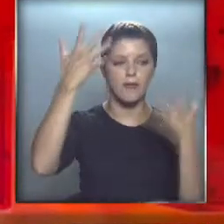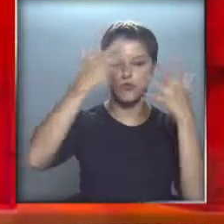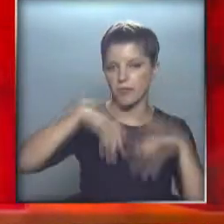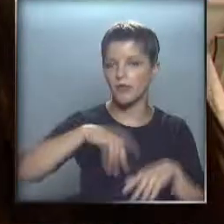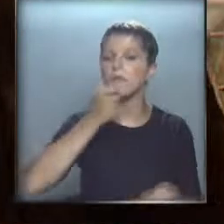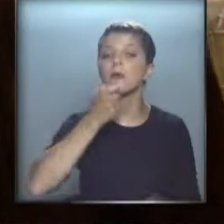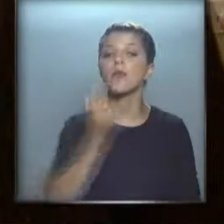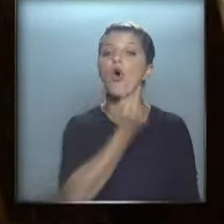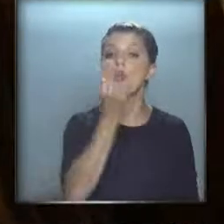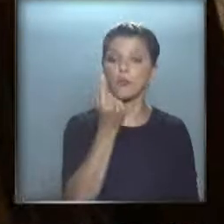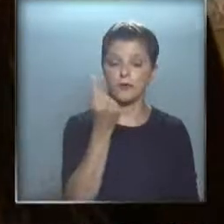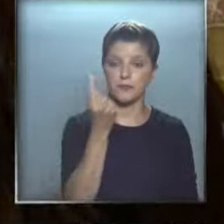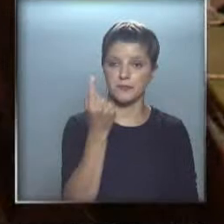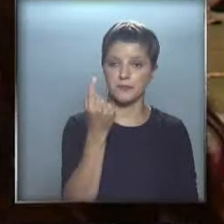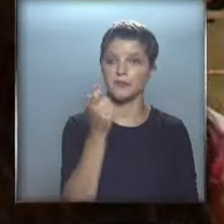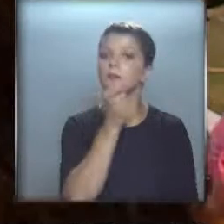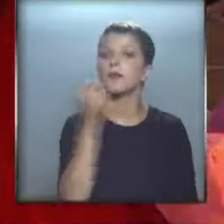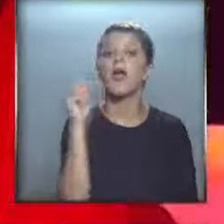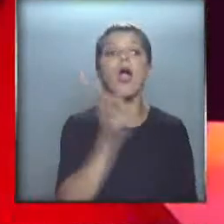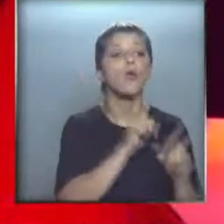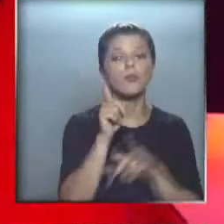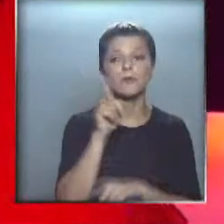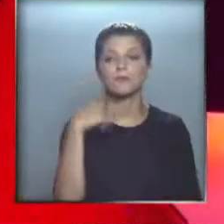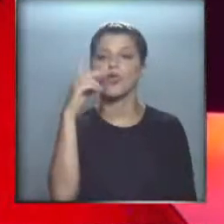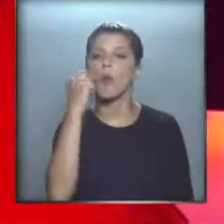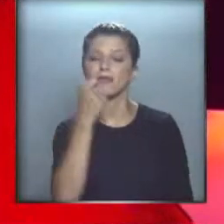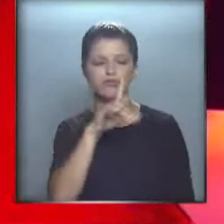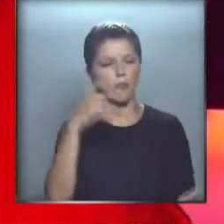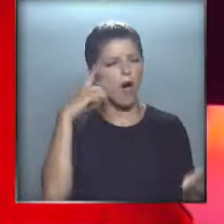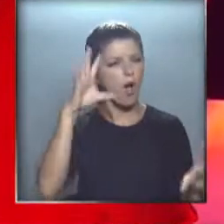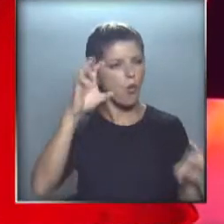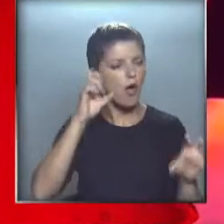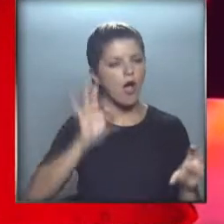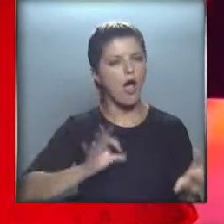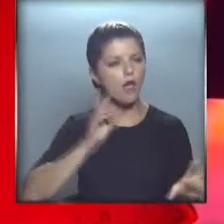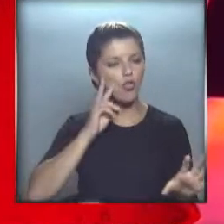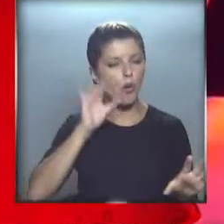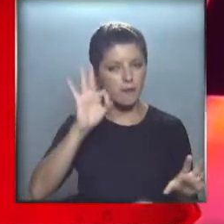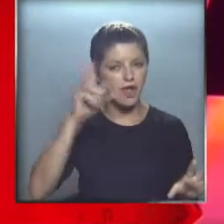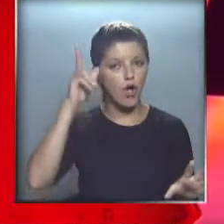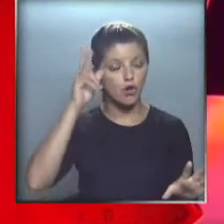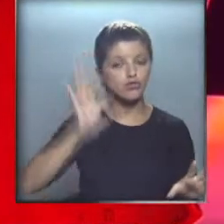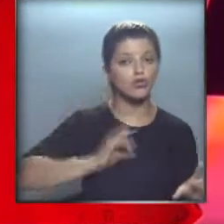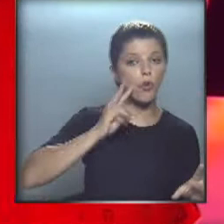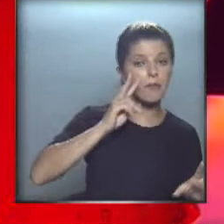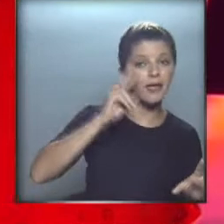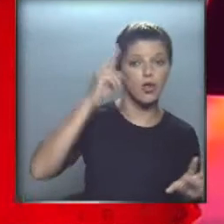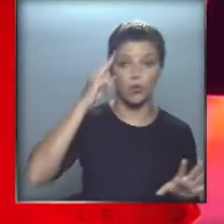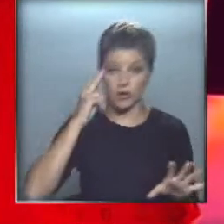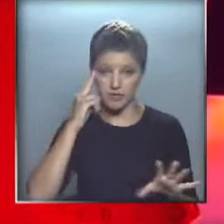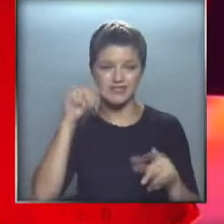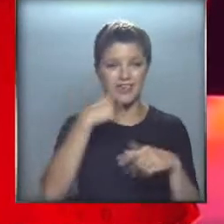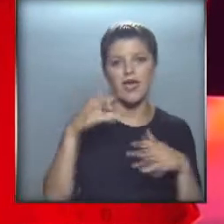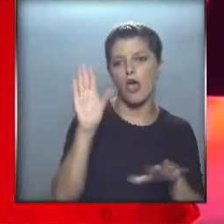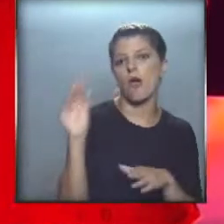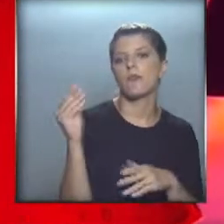hay? A ver, Lautaro, Francisco, Sebastián. Mira, yo recuerdo en el 2008, 2009, que estaban de moda los floggers. Los floggers. Cumbio,